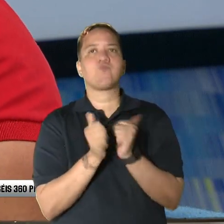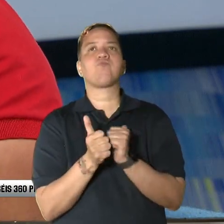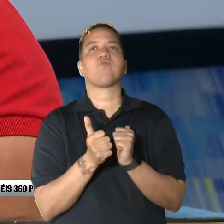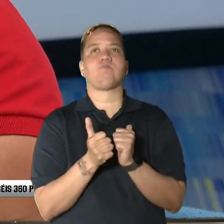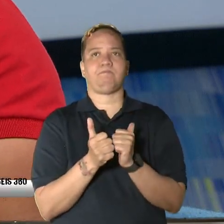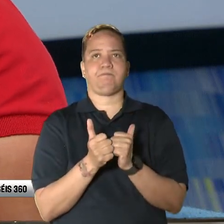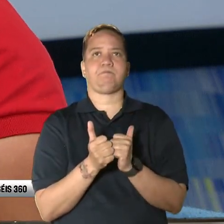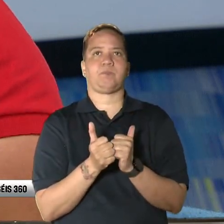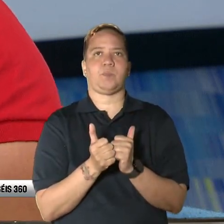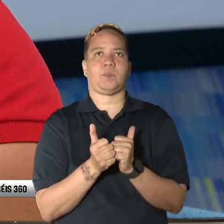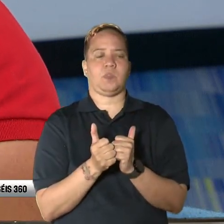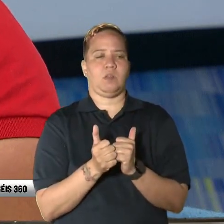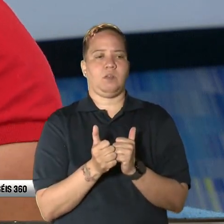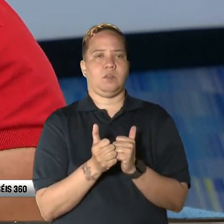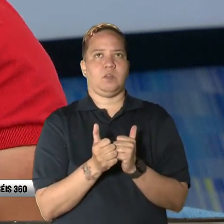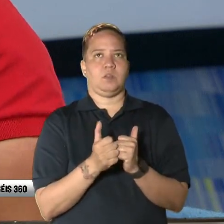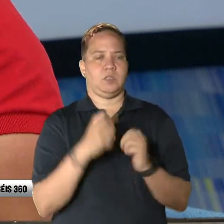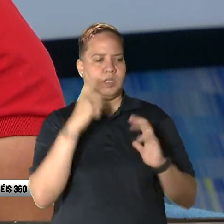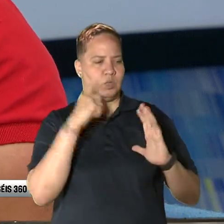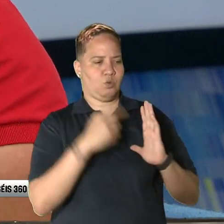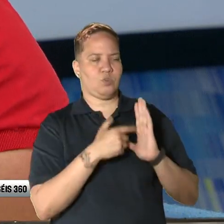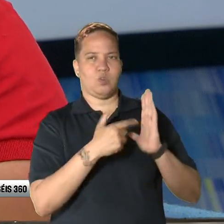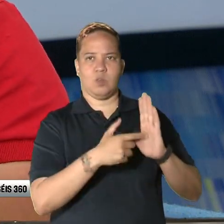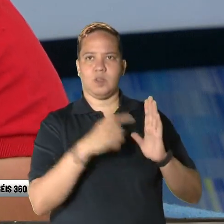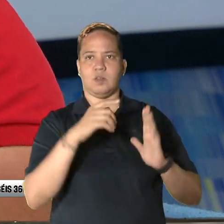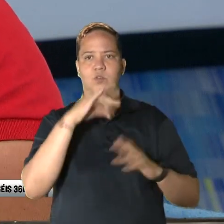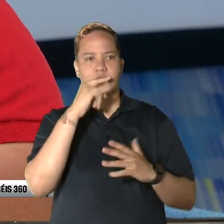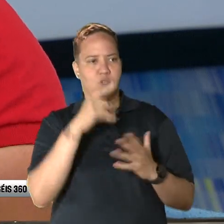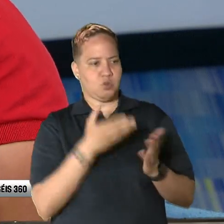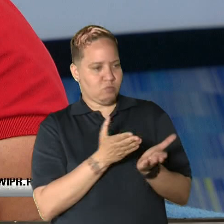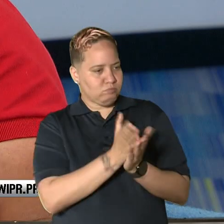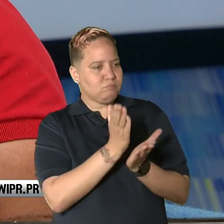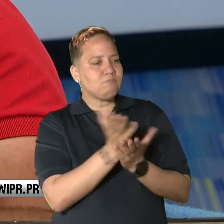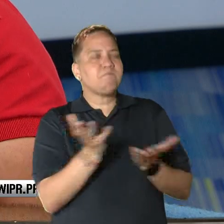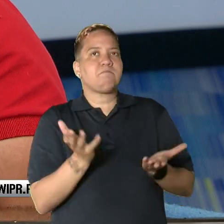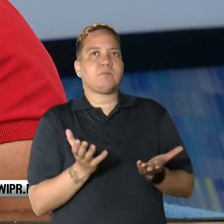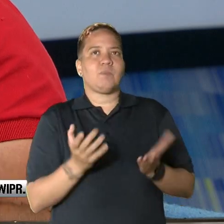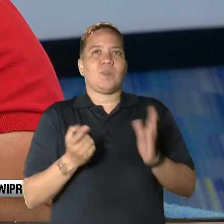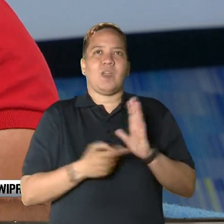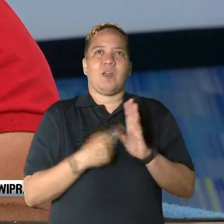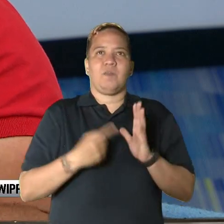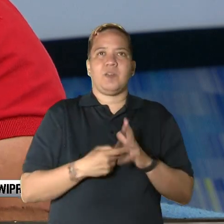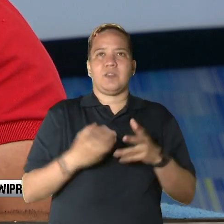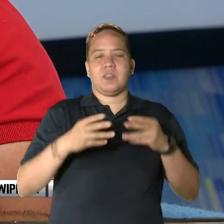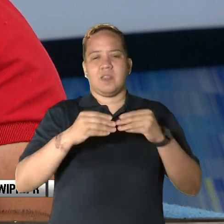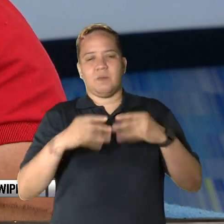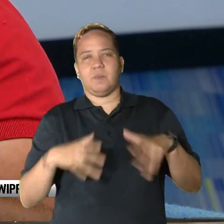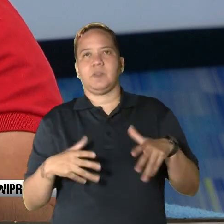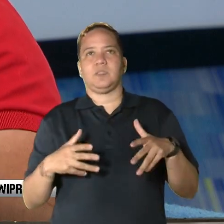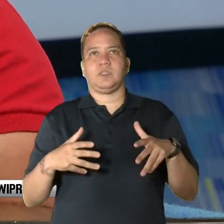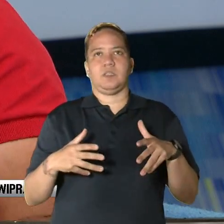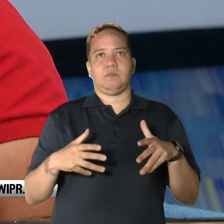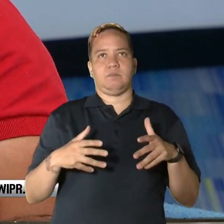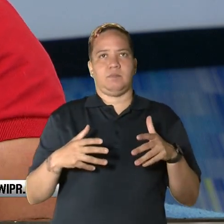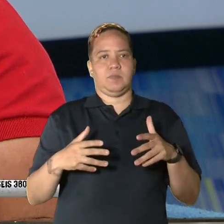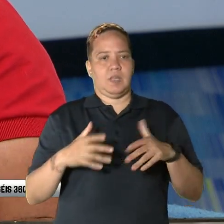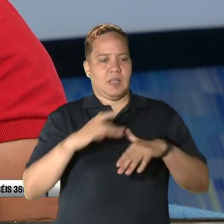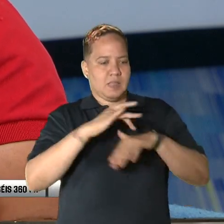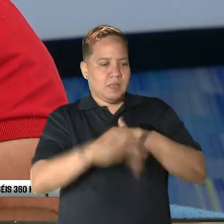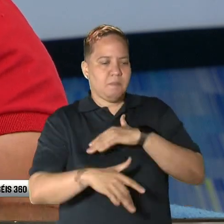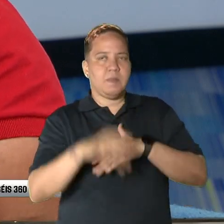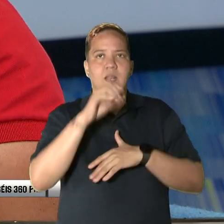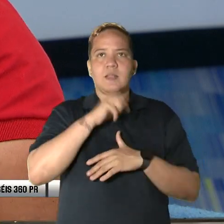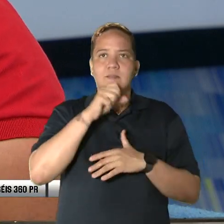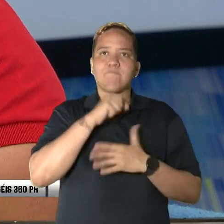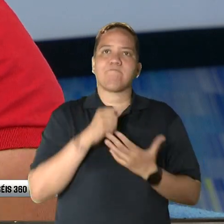y dar el reconocimiento que los niños se merecen porque a veces lo Se ha perdido A veces lo que son las tempranas edades